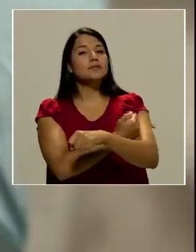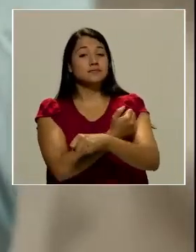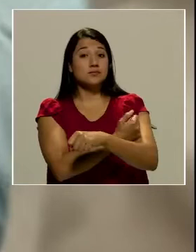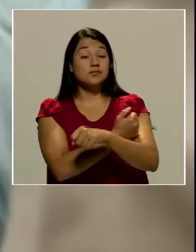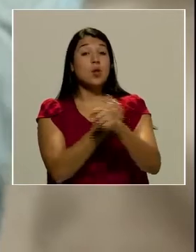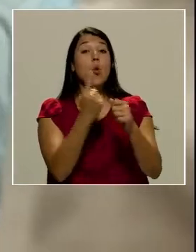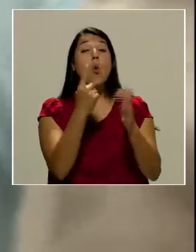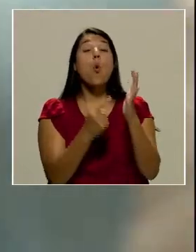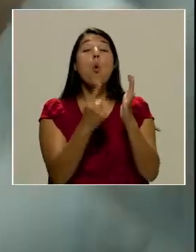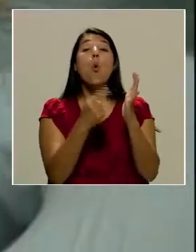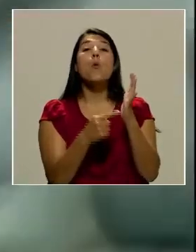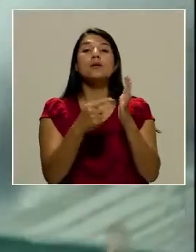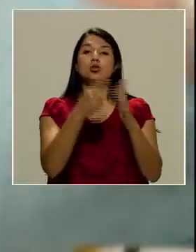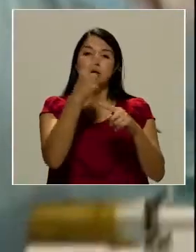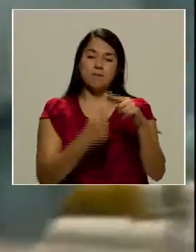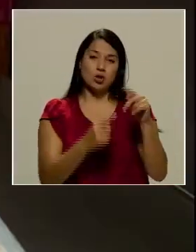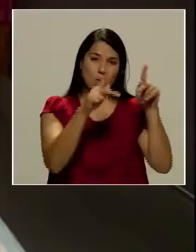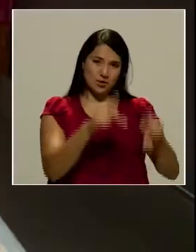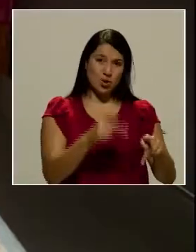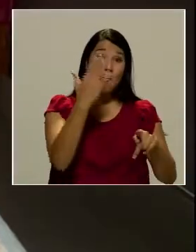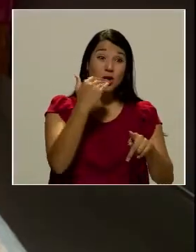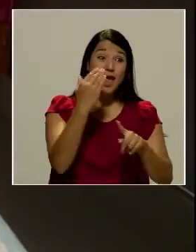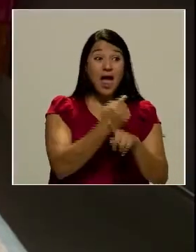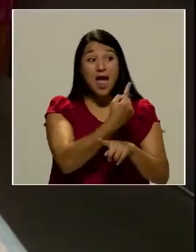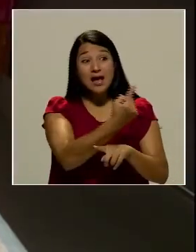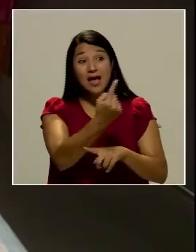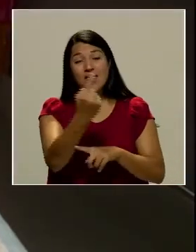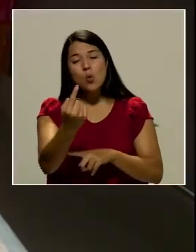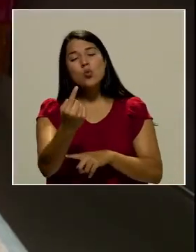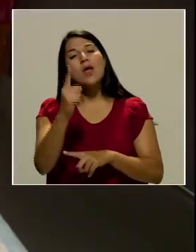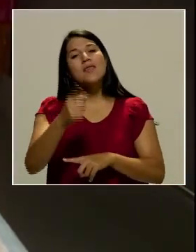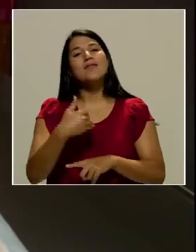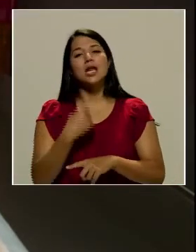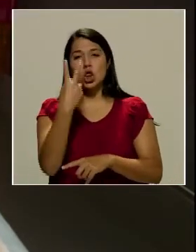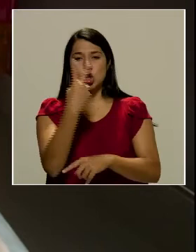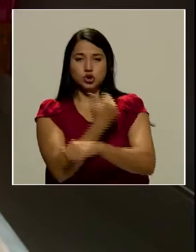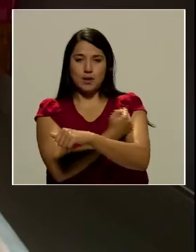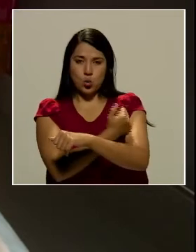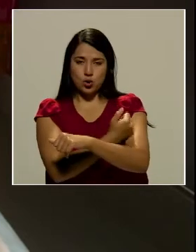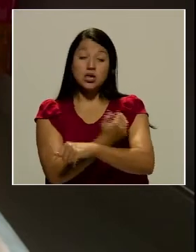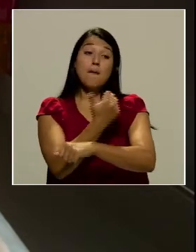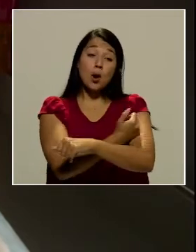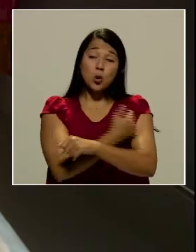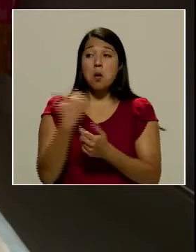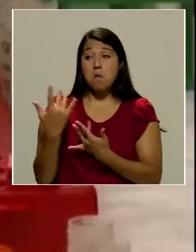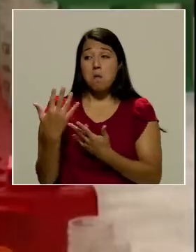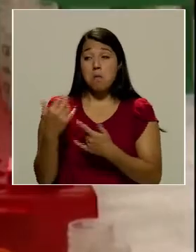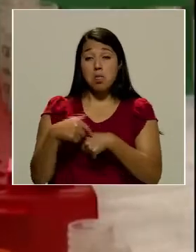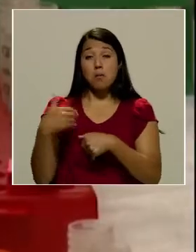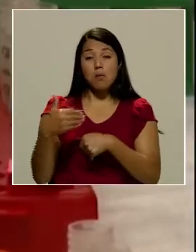2 aplicaciones y cubrir a 1.5 millones de personas, con prioridad a quienes tengan factores de riesgo. Este convenio con